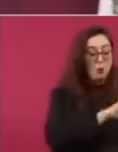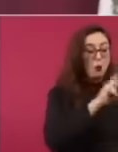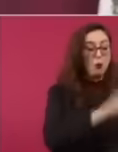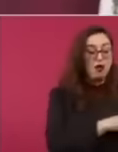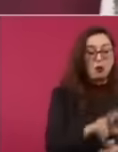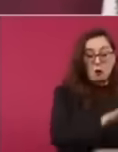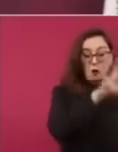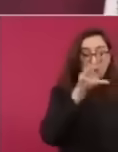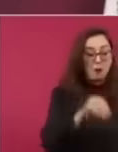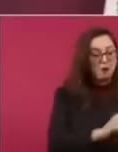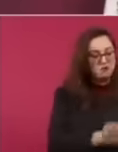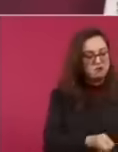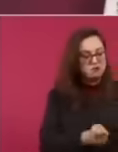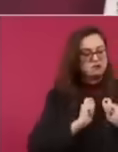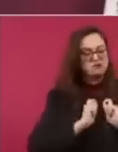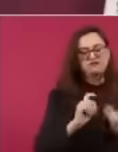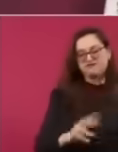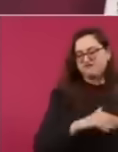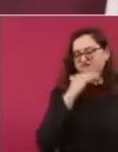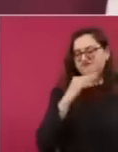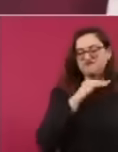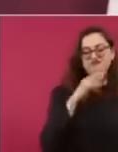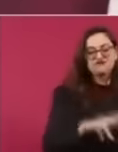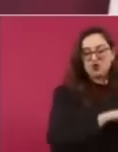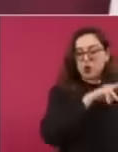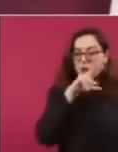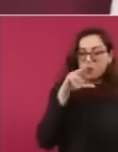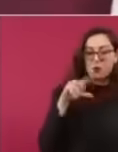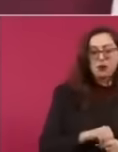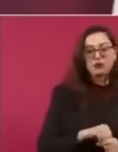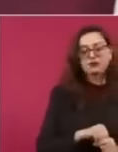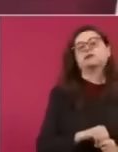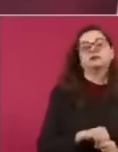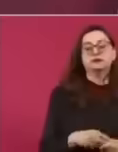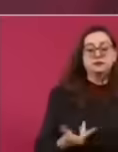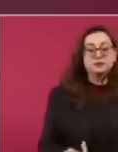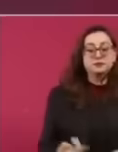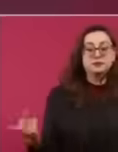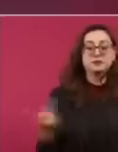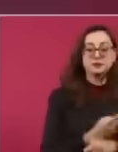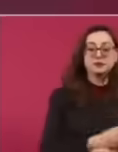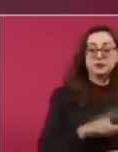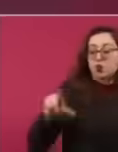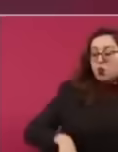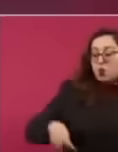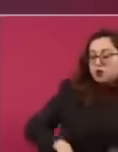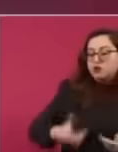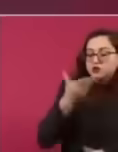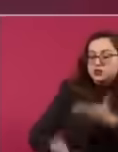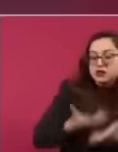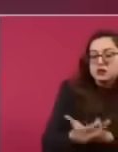Si lo único que sostiene a un buen servidor público son los